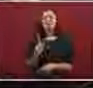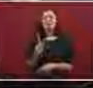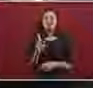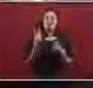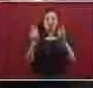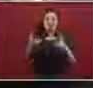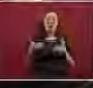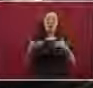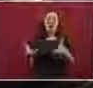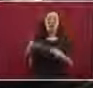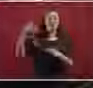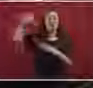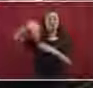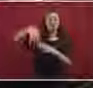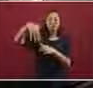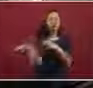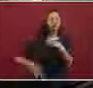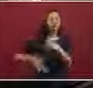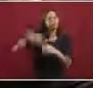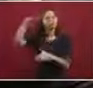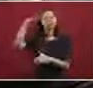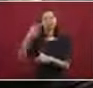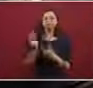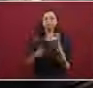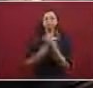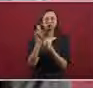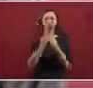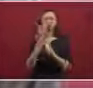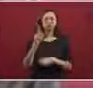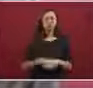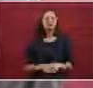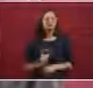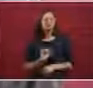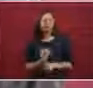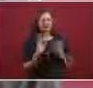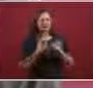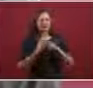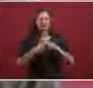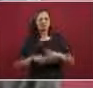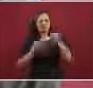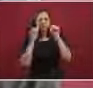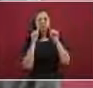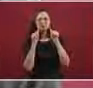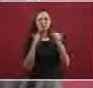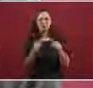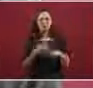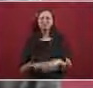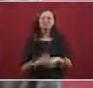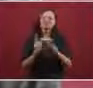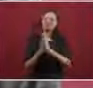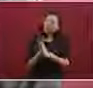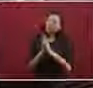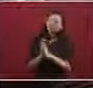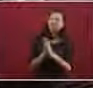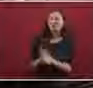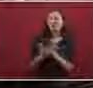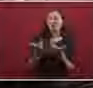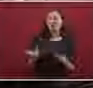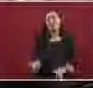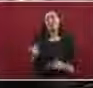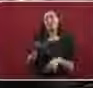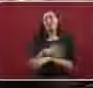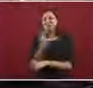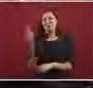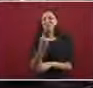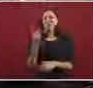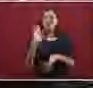pluviales. Hay mucho problema para allá, sí, en ese sistema. Lo estamos atendiendo. Se lo encargamos mucho, por favor, porque